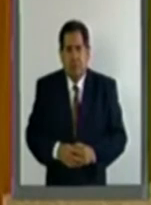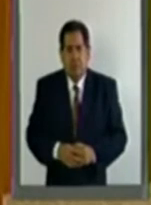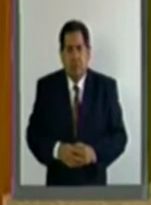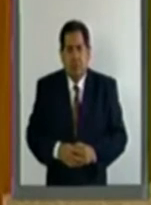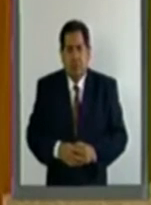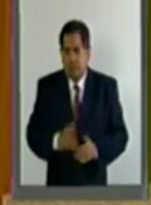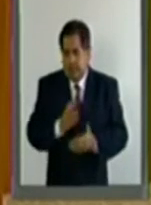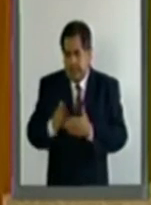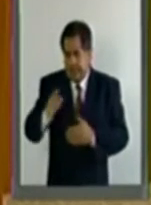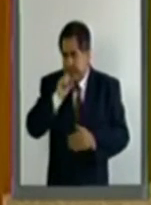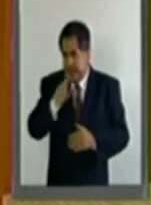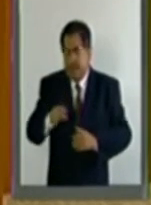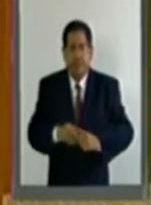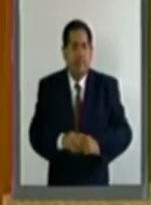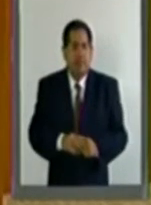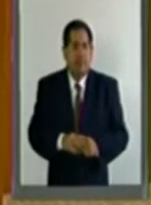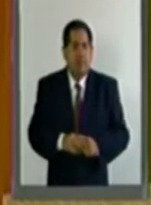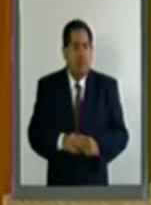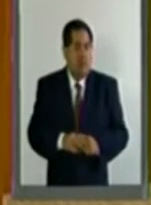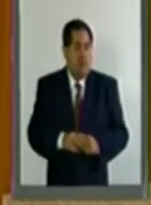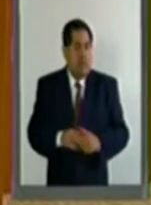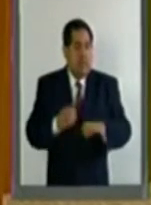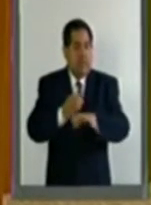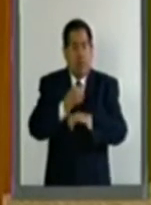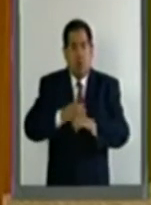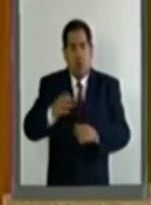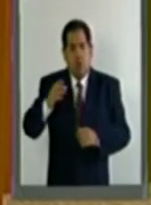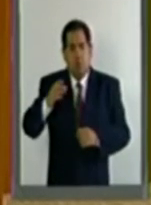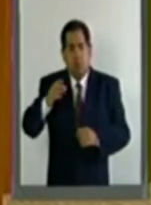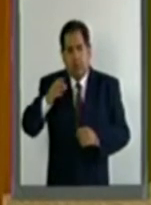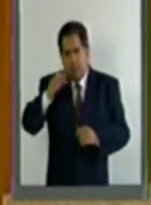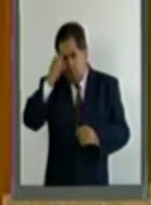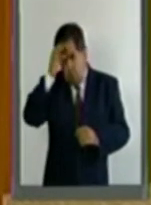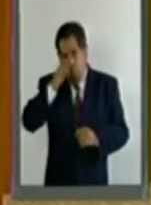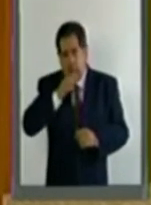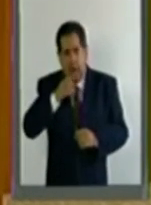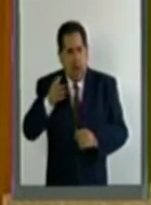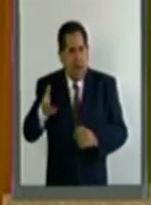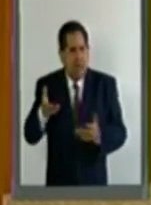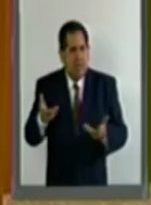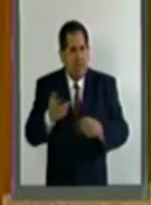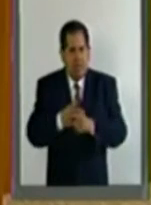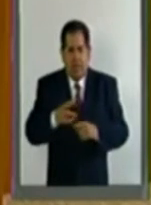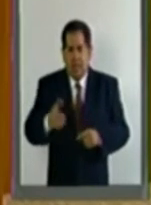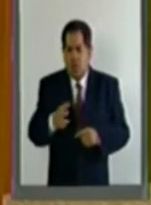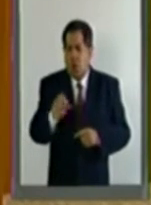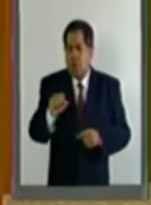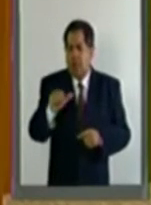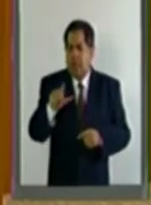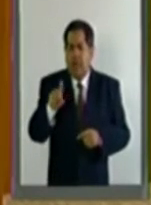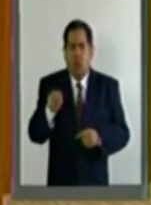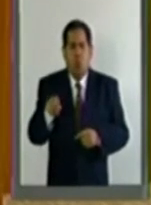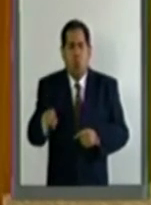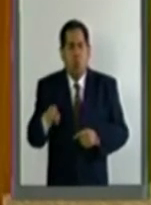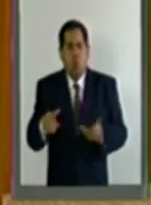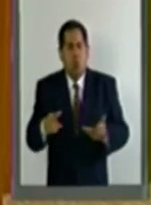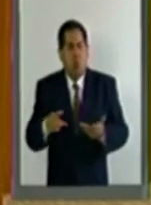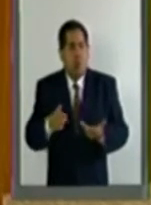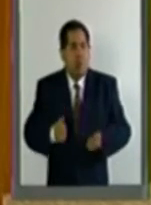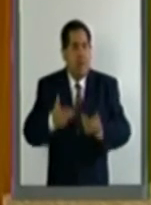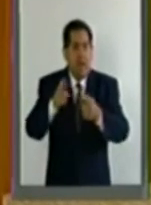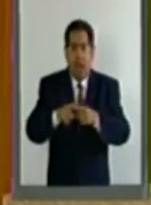Por otra parte, el estado de Coahuila, por el río Salado, entrega